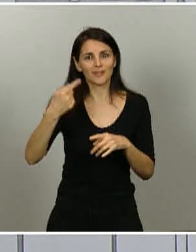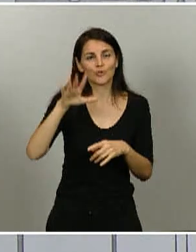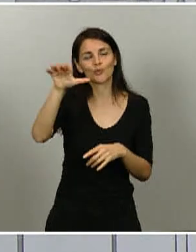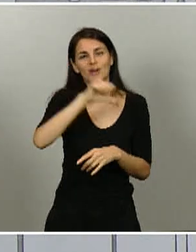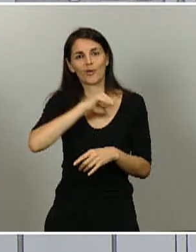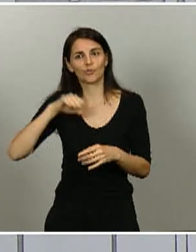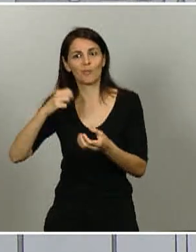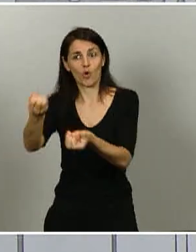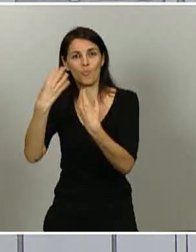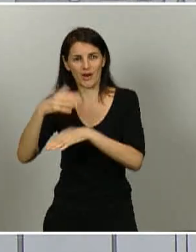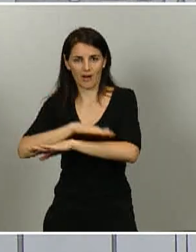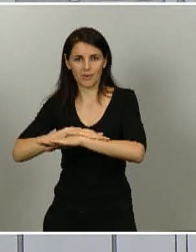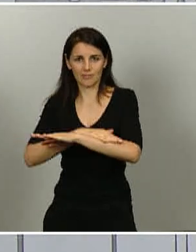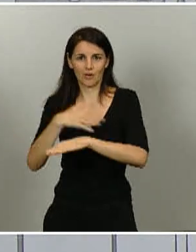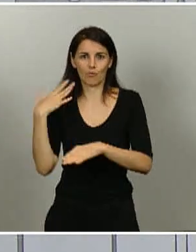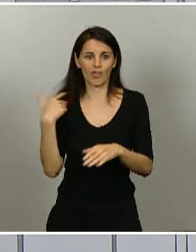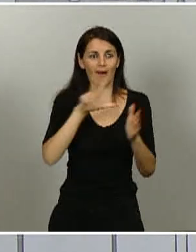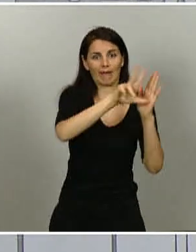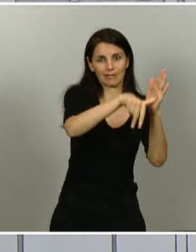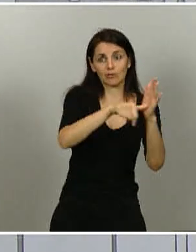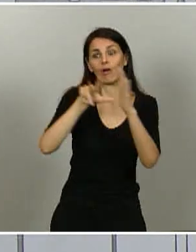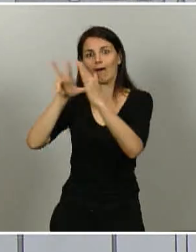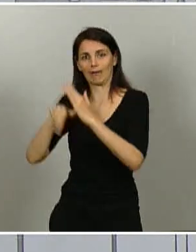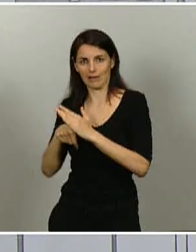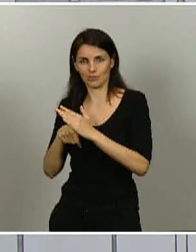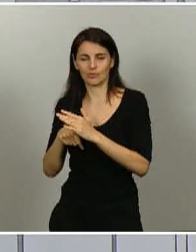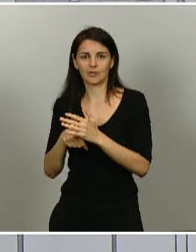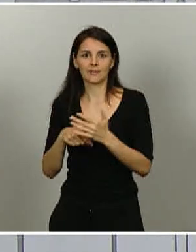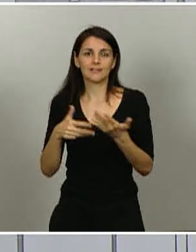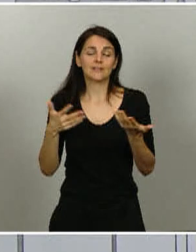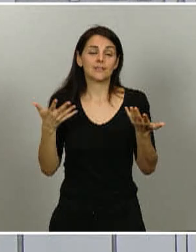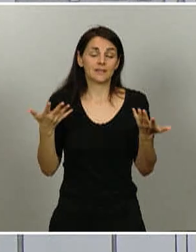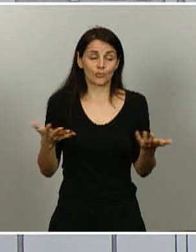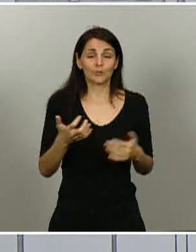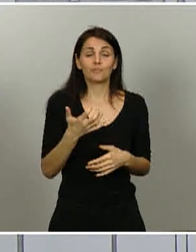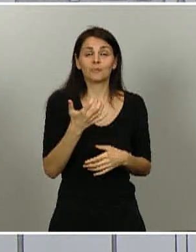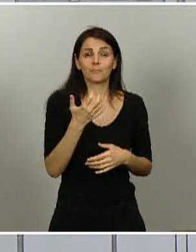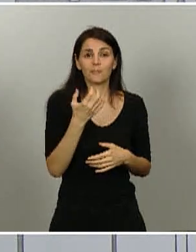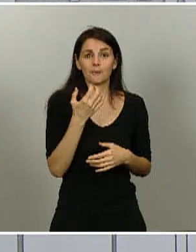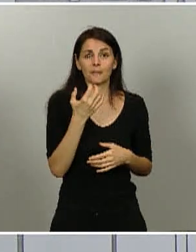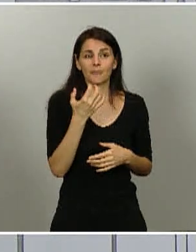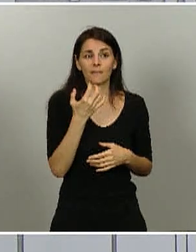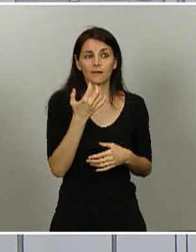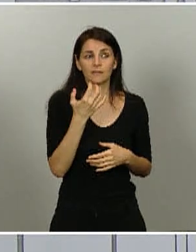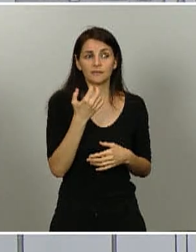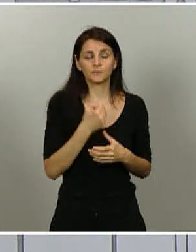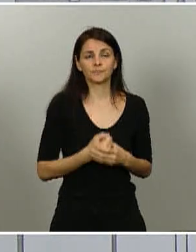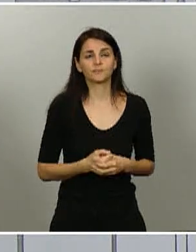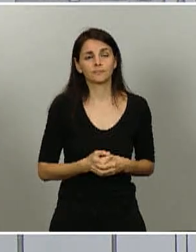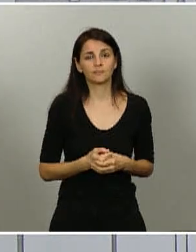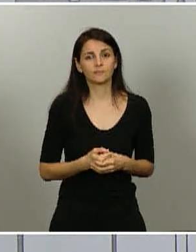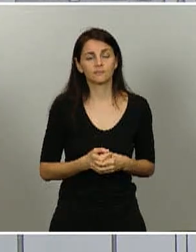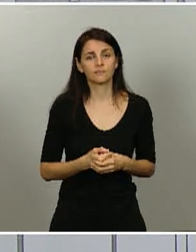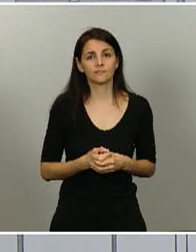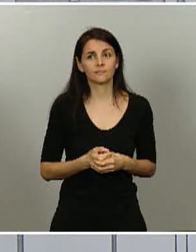series nos permiten valorar correctamente. Esto, por ejemplo, nos ilustra bien algunas preguntas